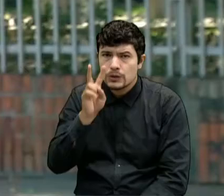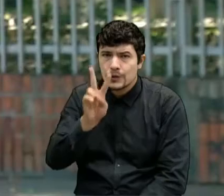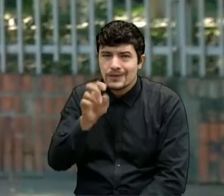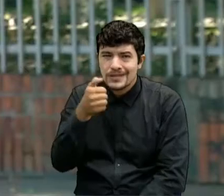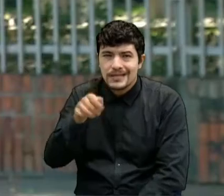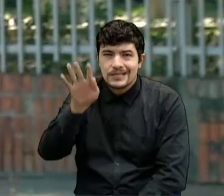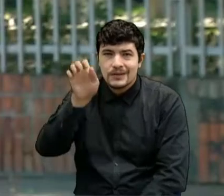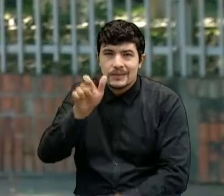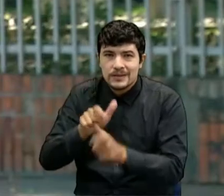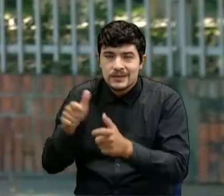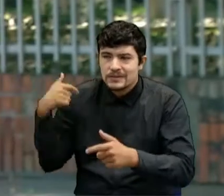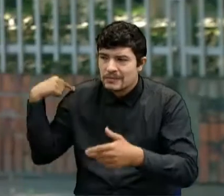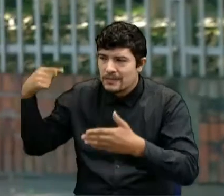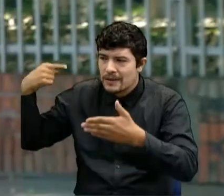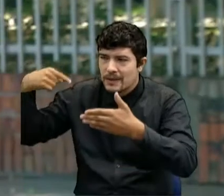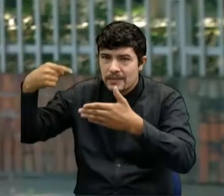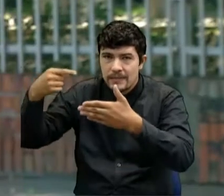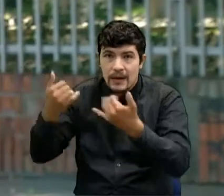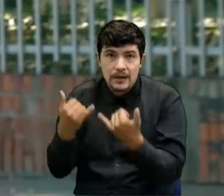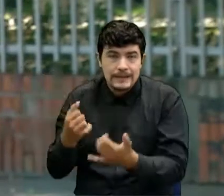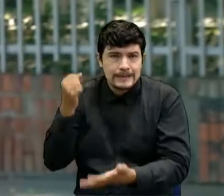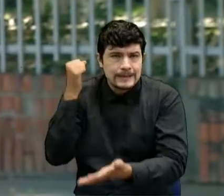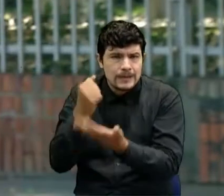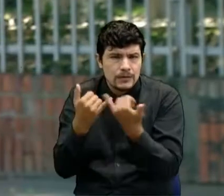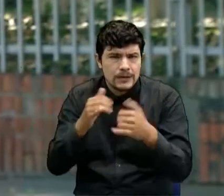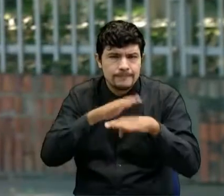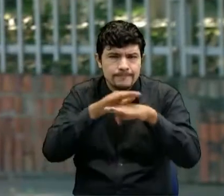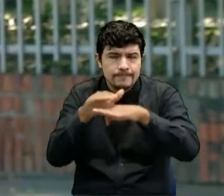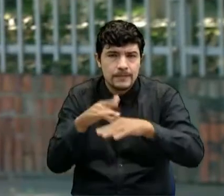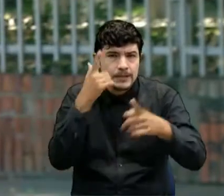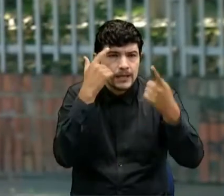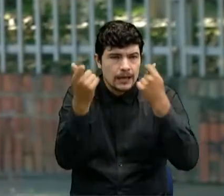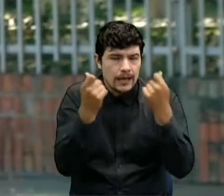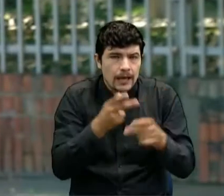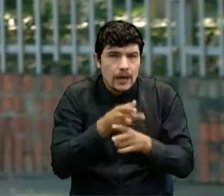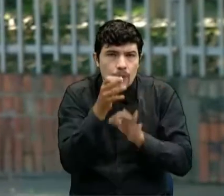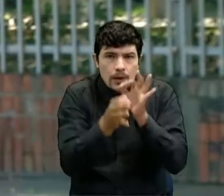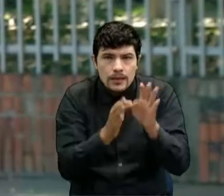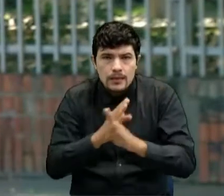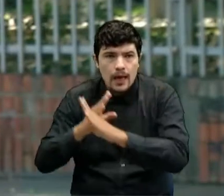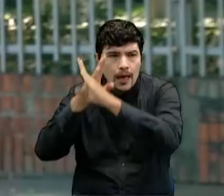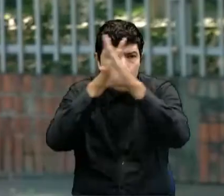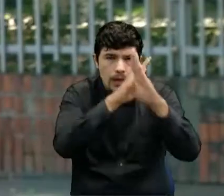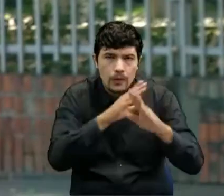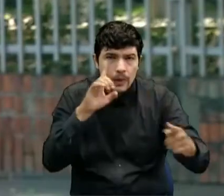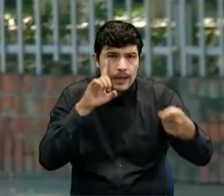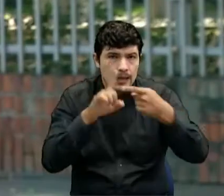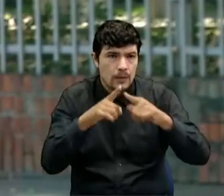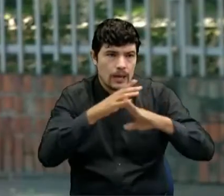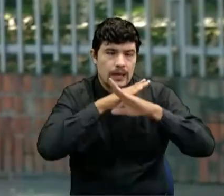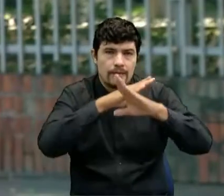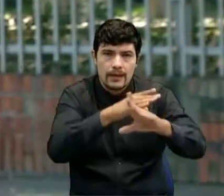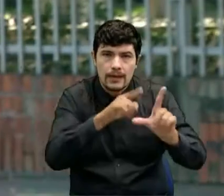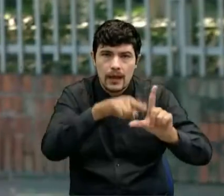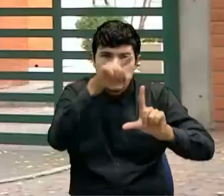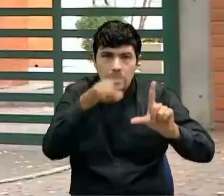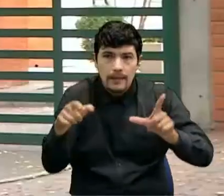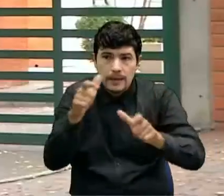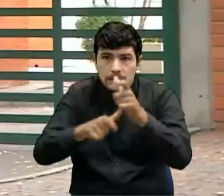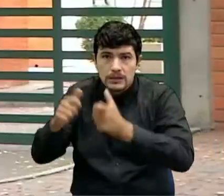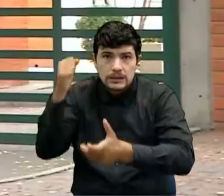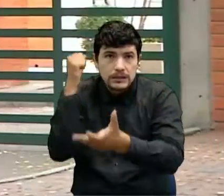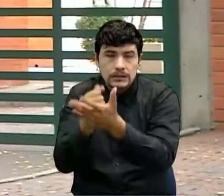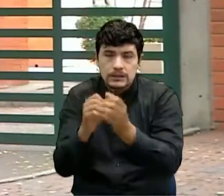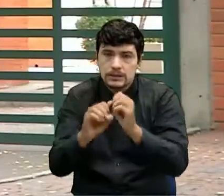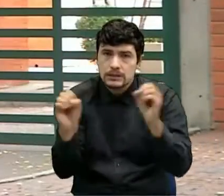defensores de derechos humanos hacen un llamado para que se genere una estrategia de seguridad que permita reducir estos índices de inseguridad.